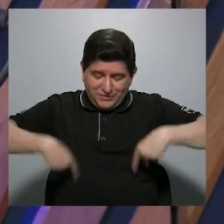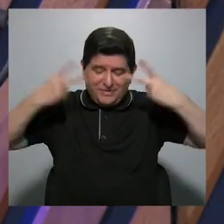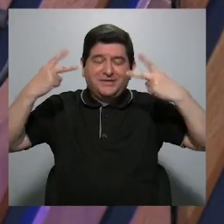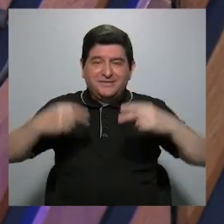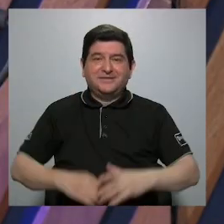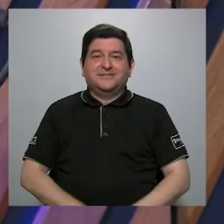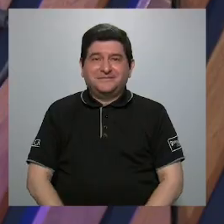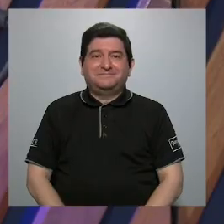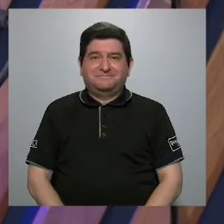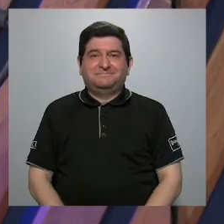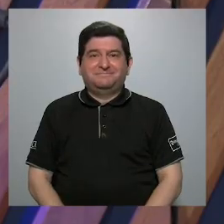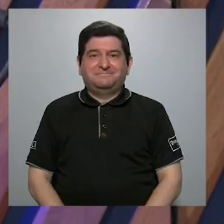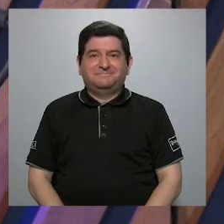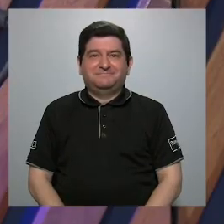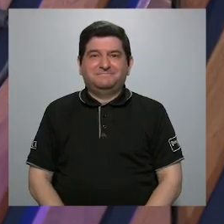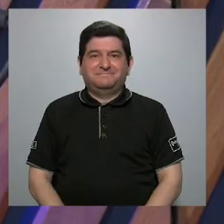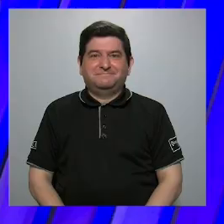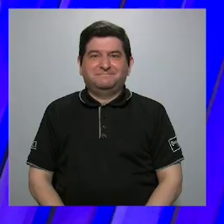de su vida.